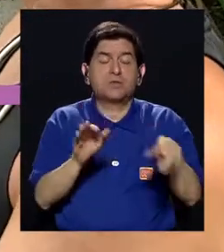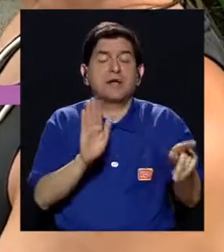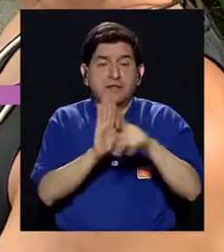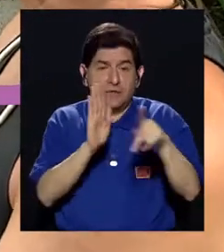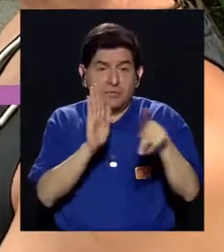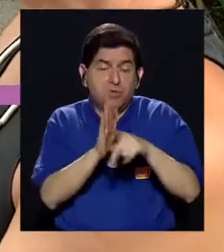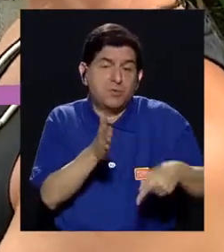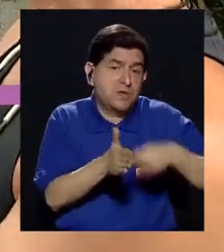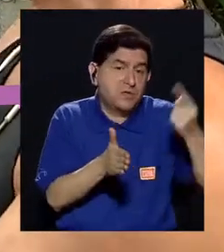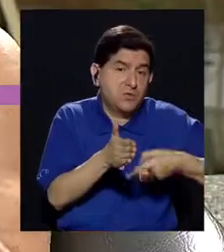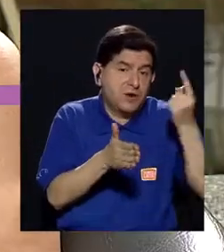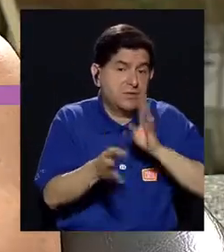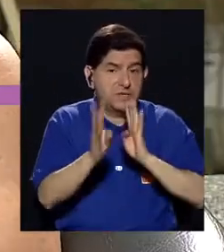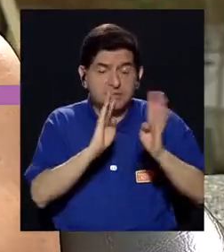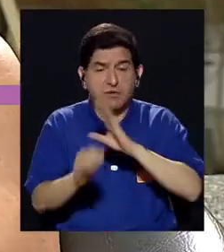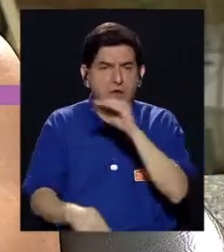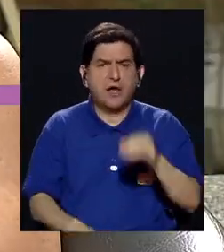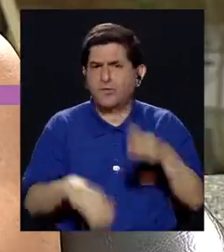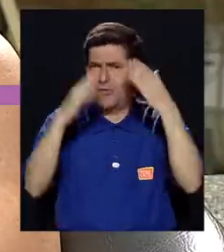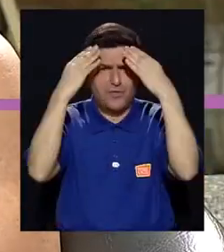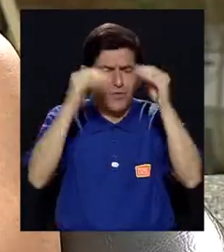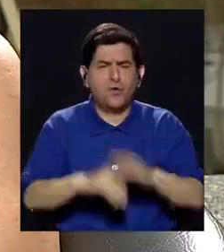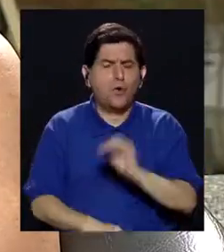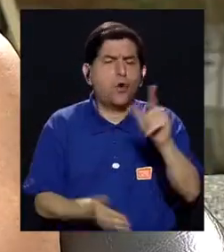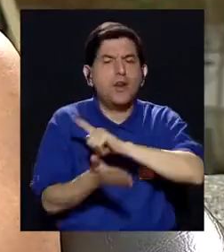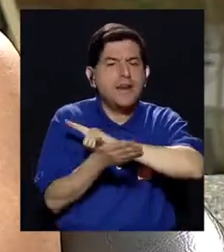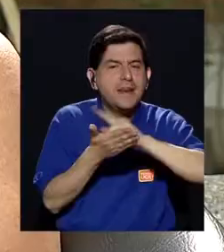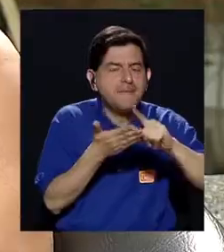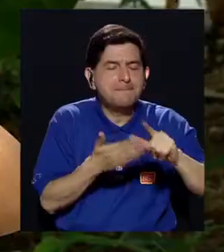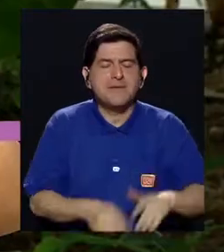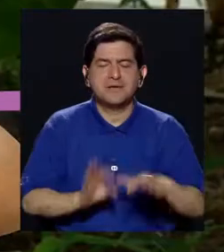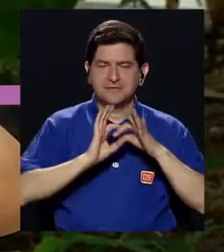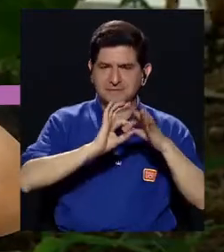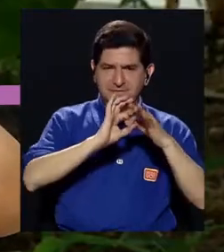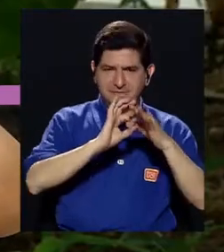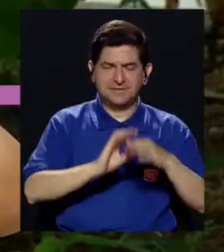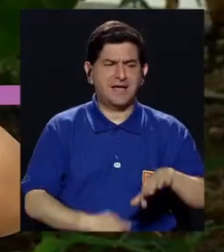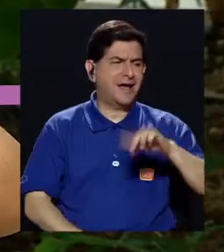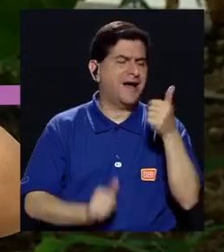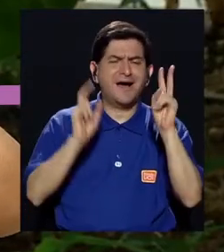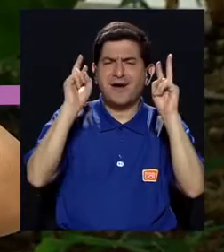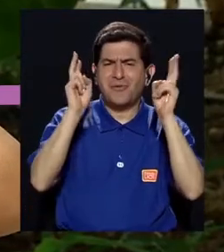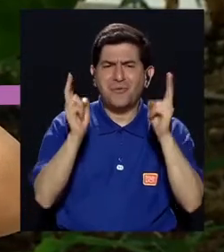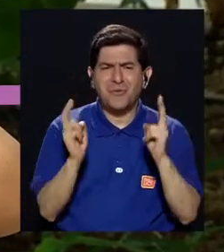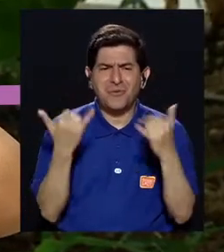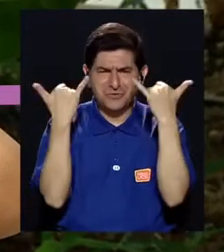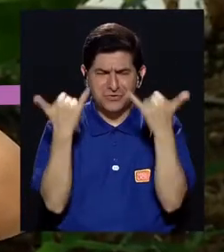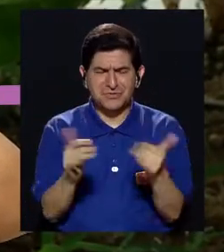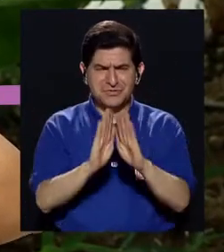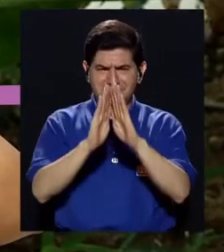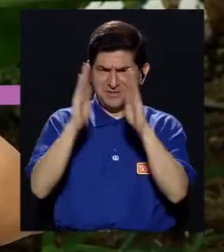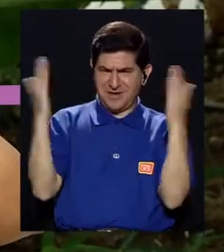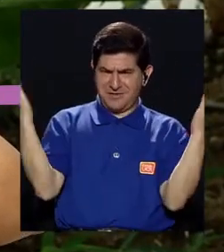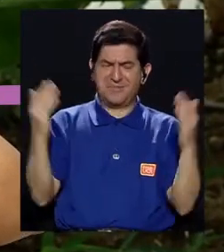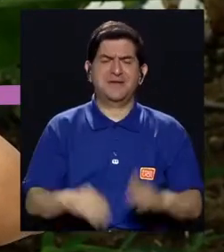temas que ya se amplían en términos de salud sexual. Bueno, tenemos más preguntas de nuestros televidentes acerca de